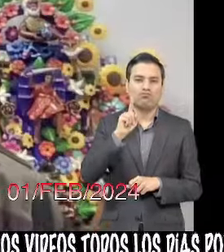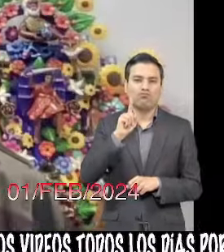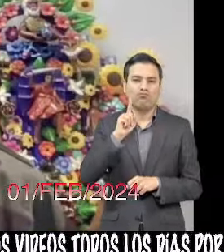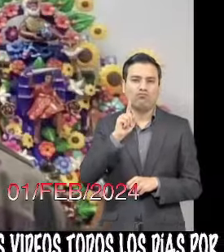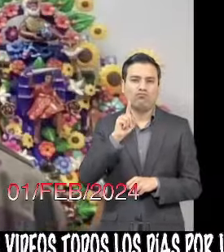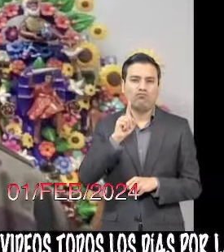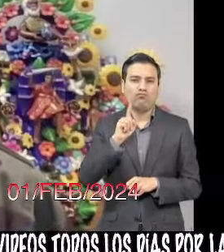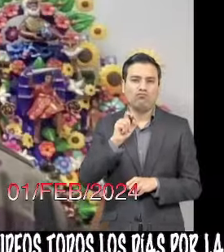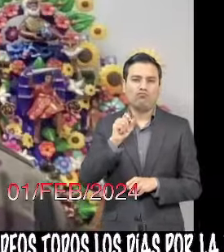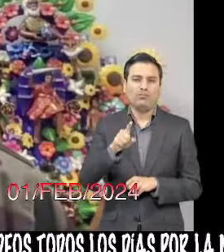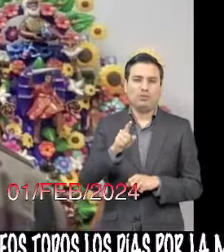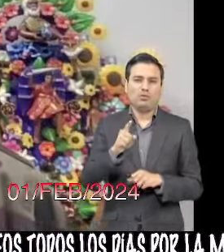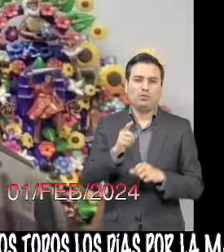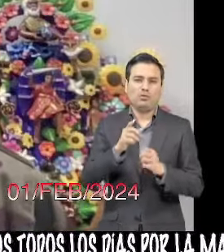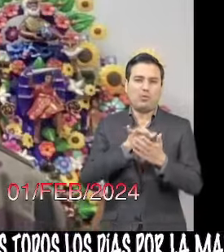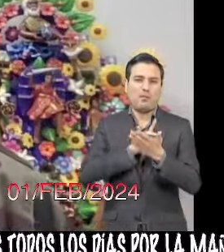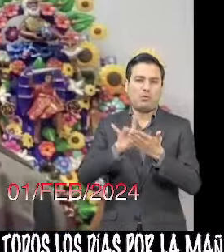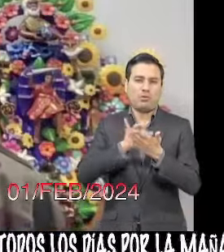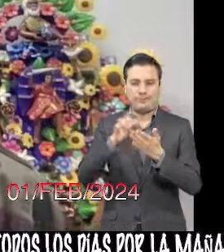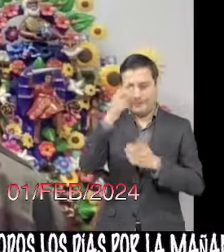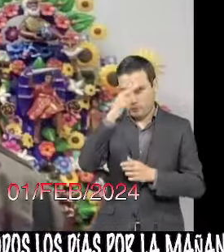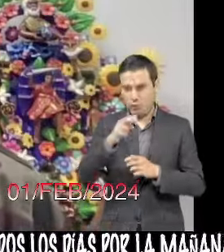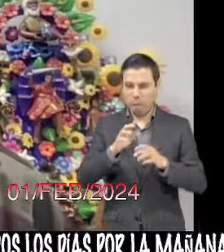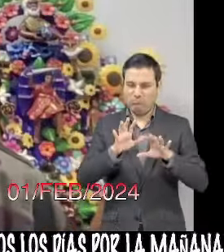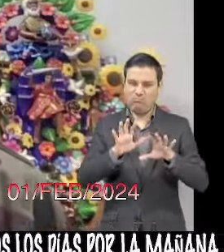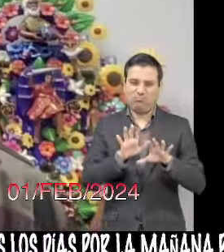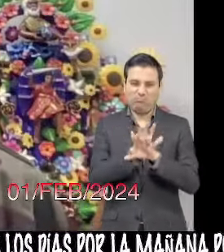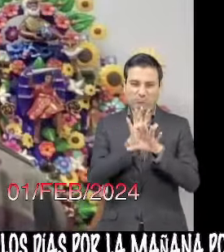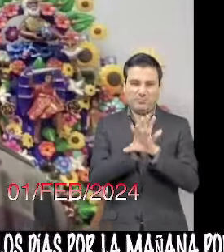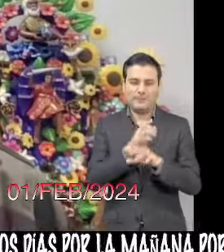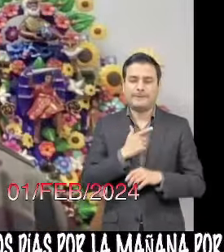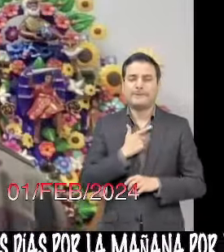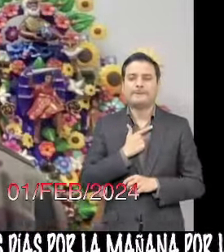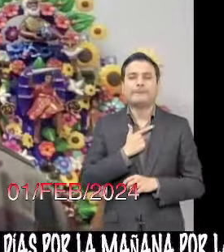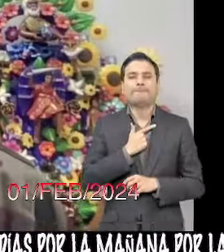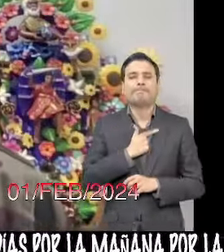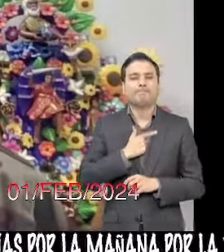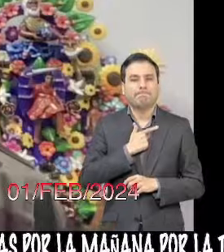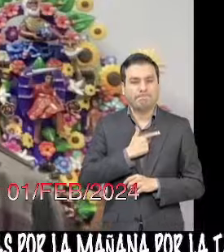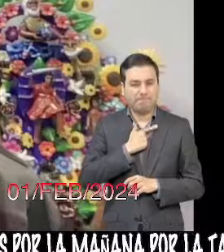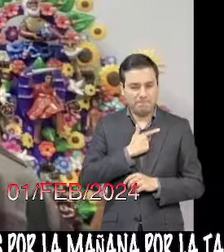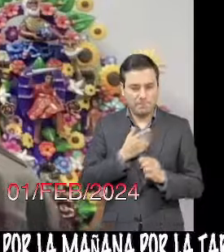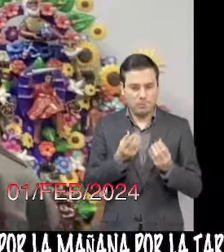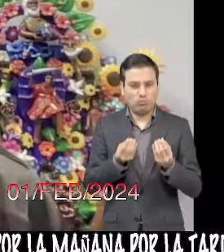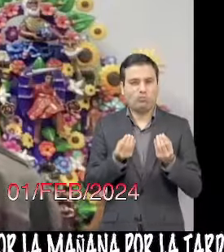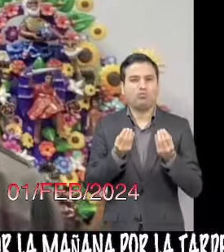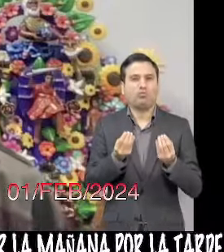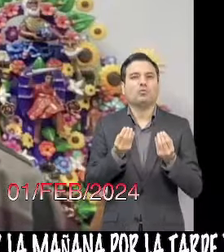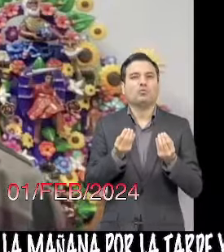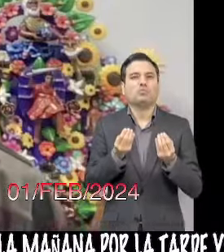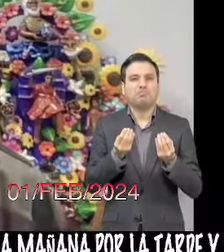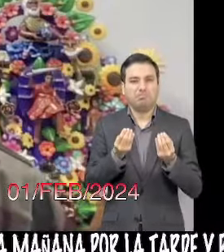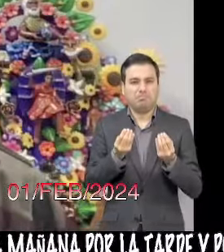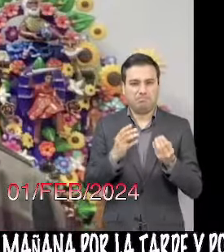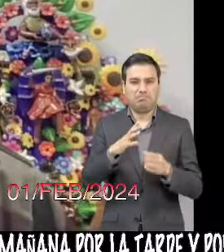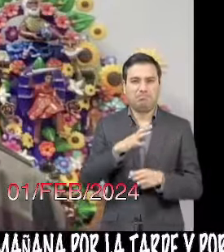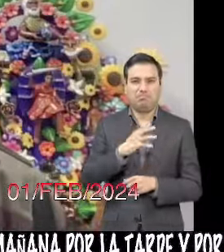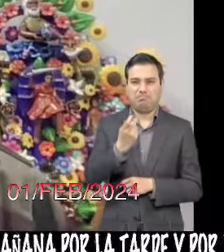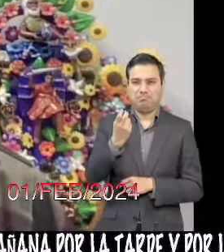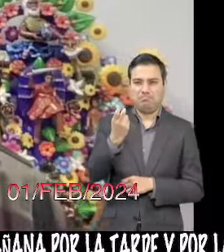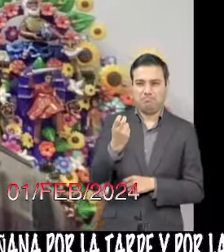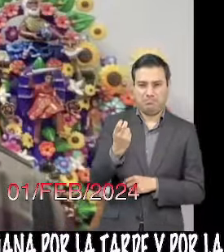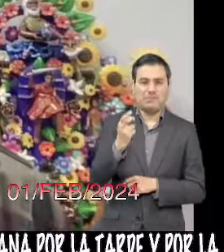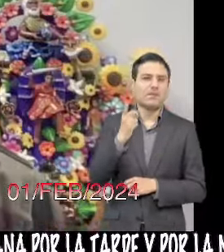Transformación. Y la verdad es que también para mí es un gusto ver en esta mesa al